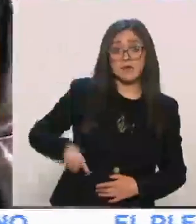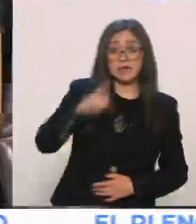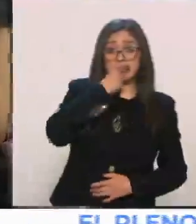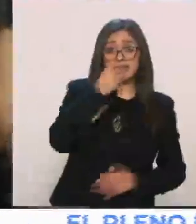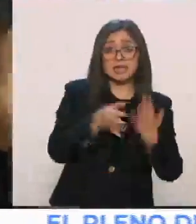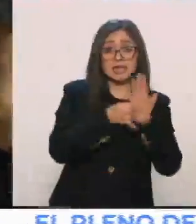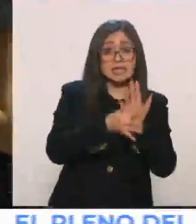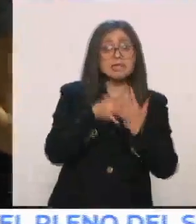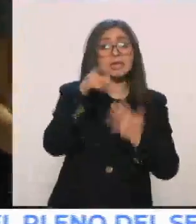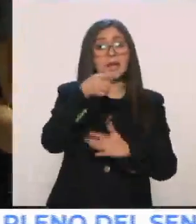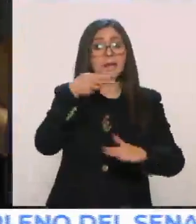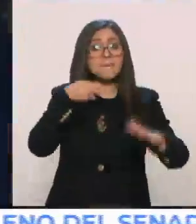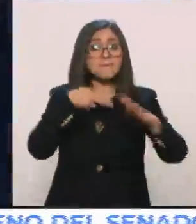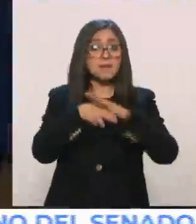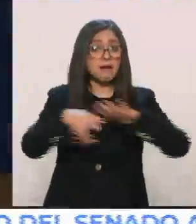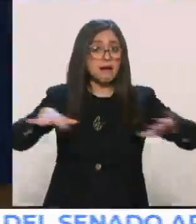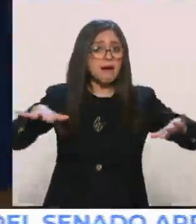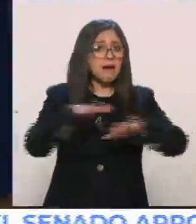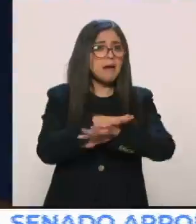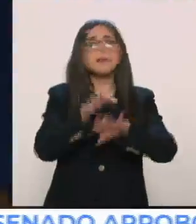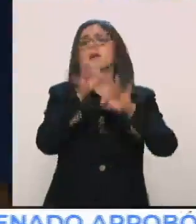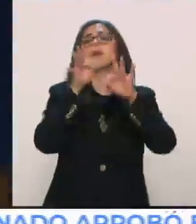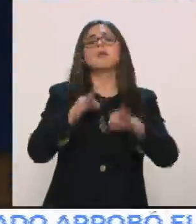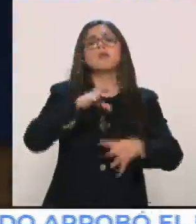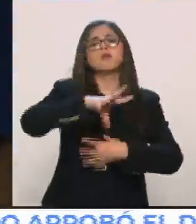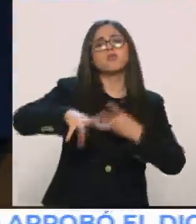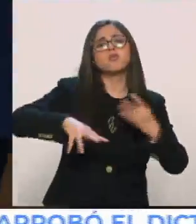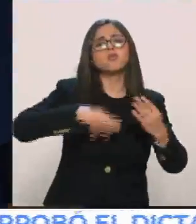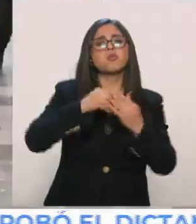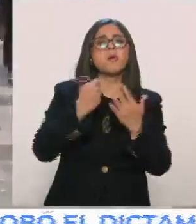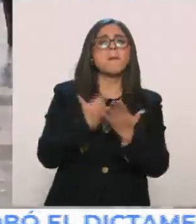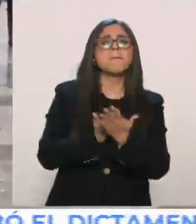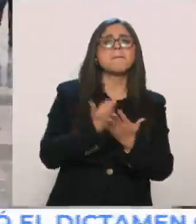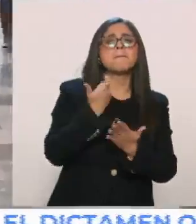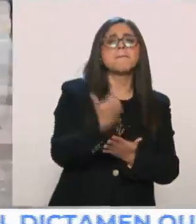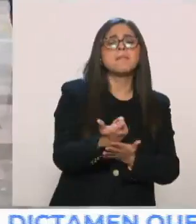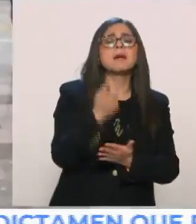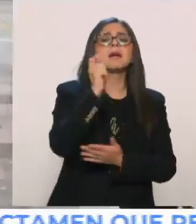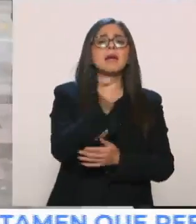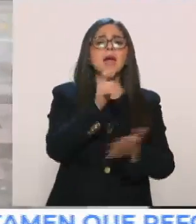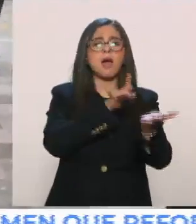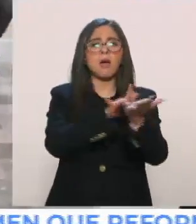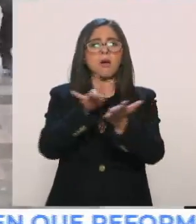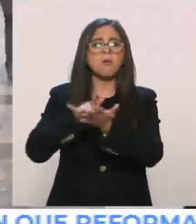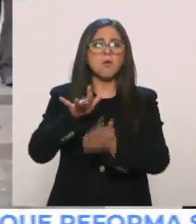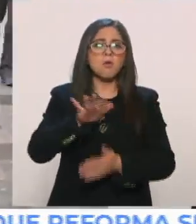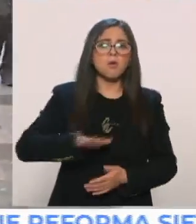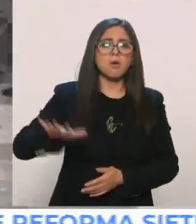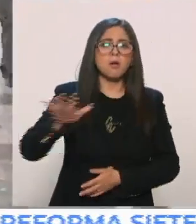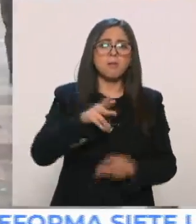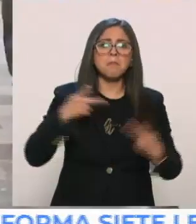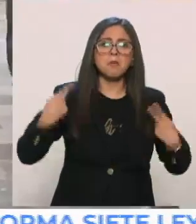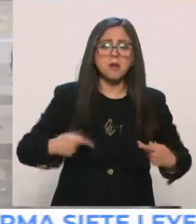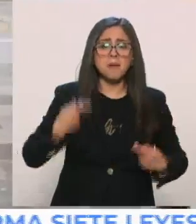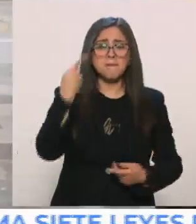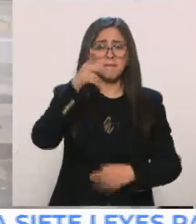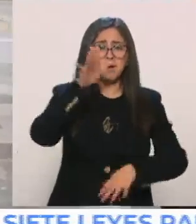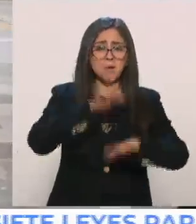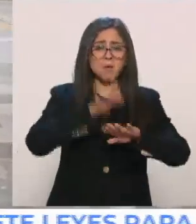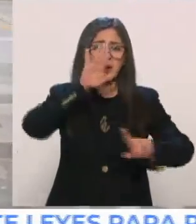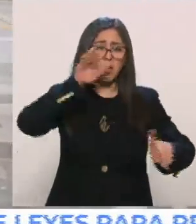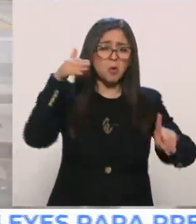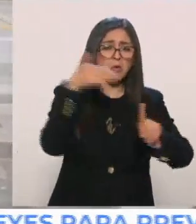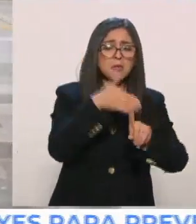de transporte capitalino se realizará una inversión histórica que beneficiará a toda la red, pero principalmente a